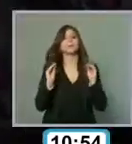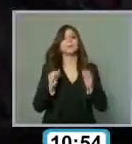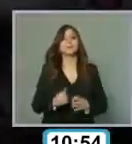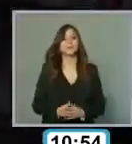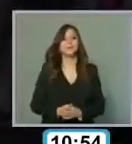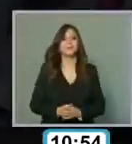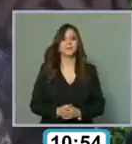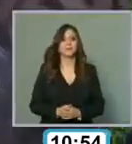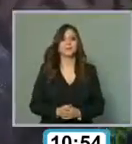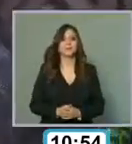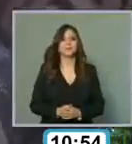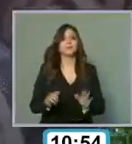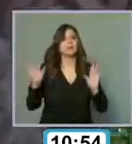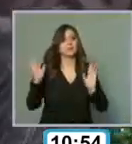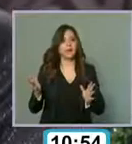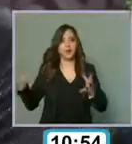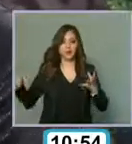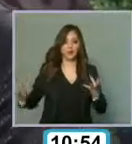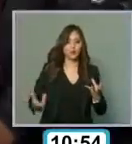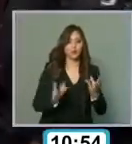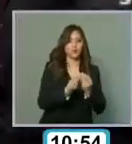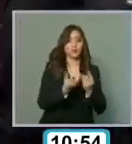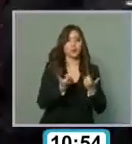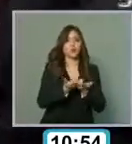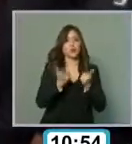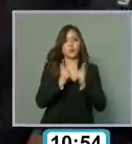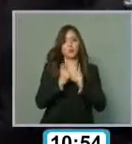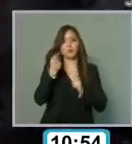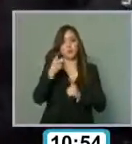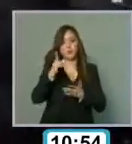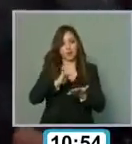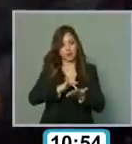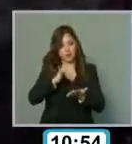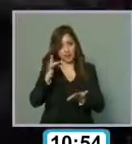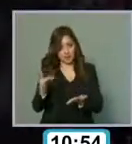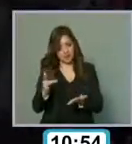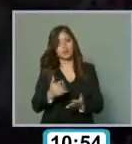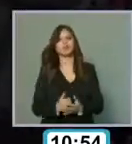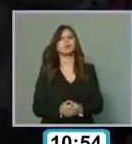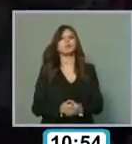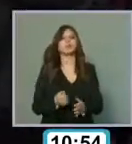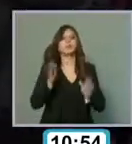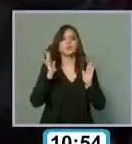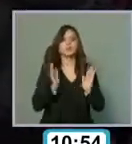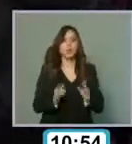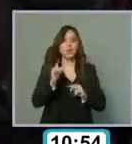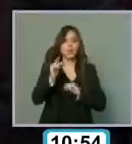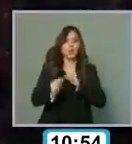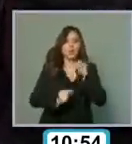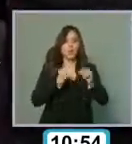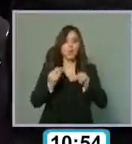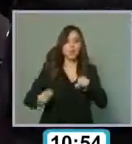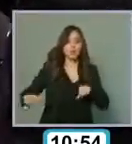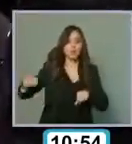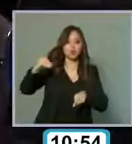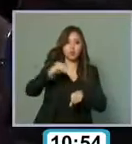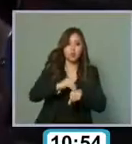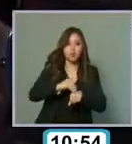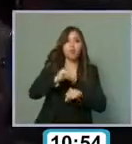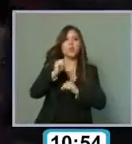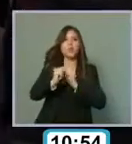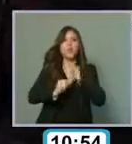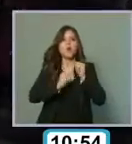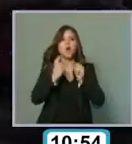Y pues ya estamos acá, pero muchísimas gracias. Y bueno, ¿ya has grabado tu temas? ¿Ya estás dentro de alguna producción? ¿O vas con